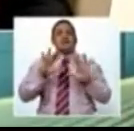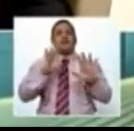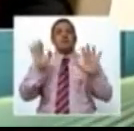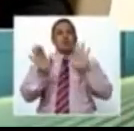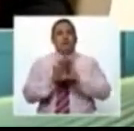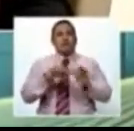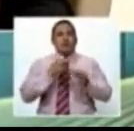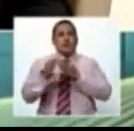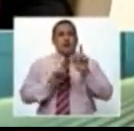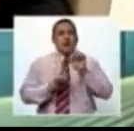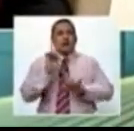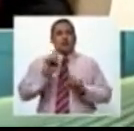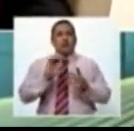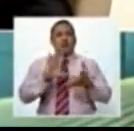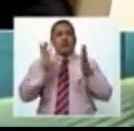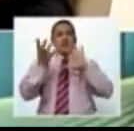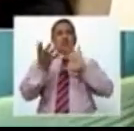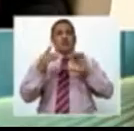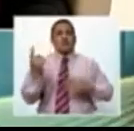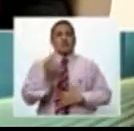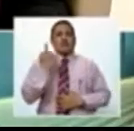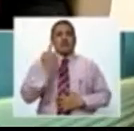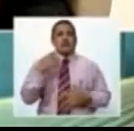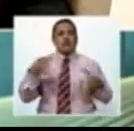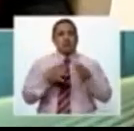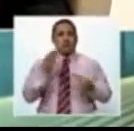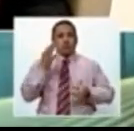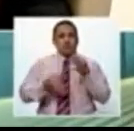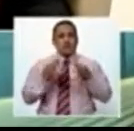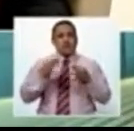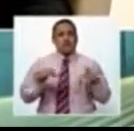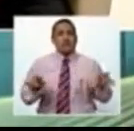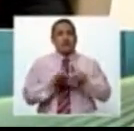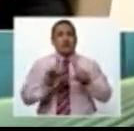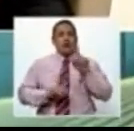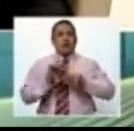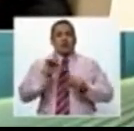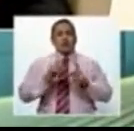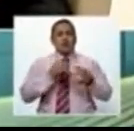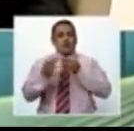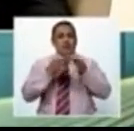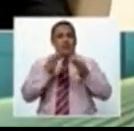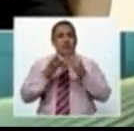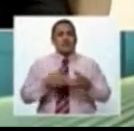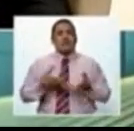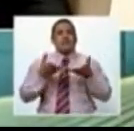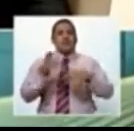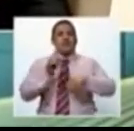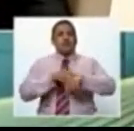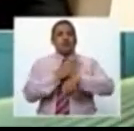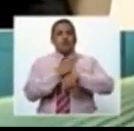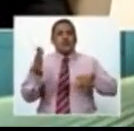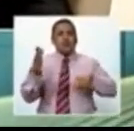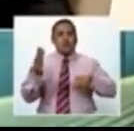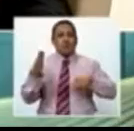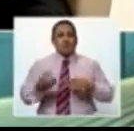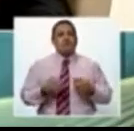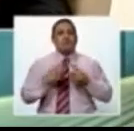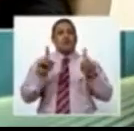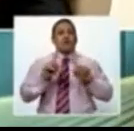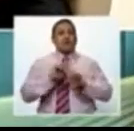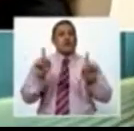caso, alguna evolución en su jurisprudencia y ahora lo que se está diciendo es se le va a dar un plazo,